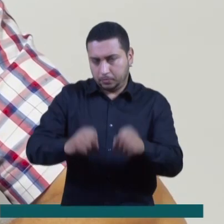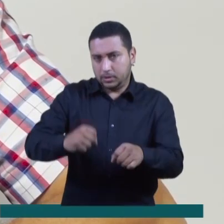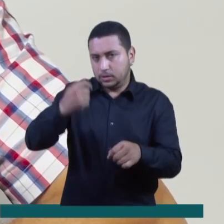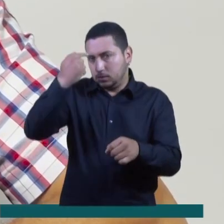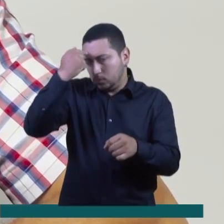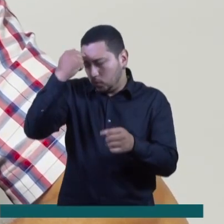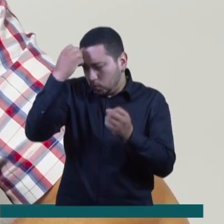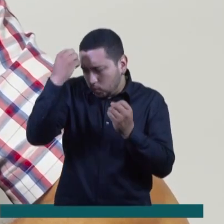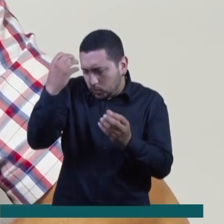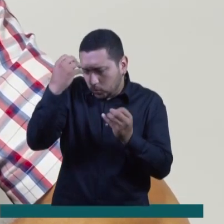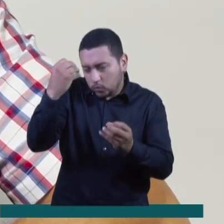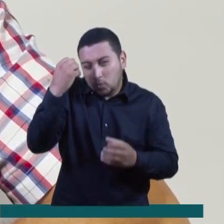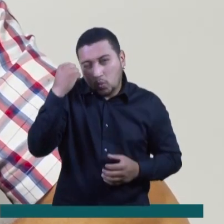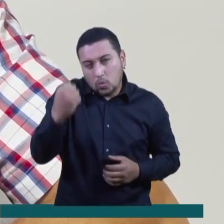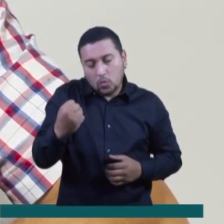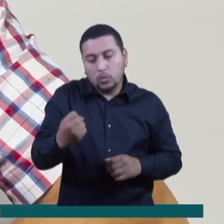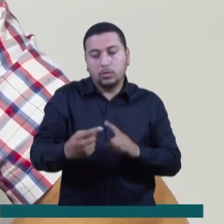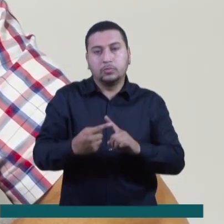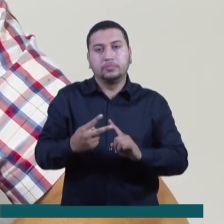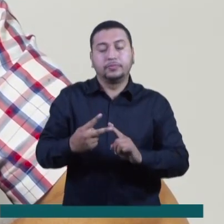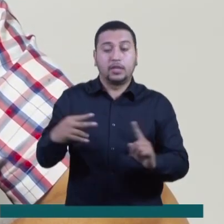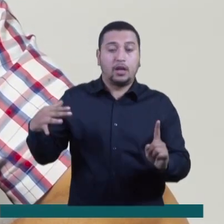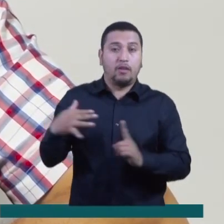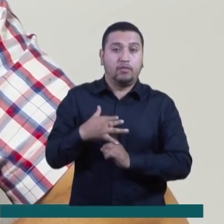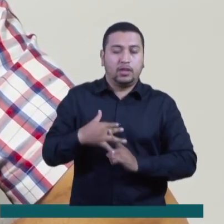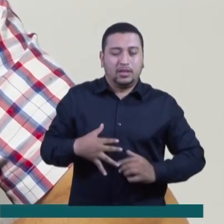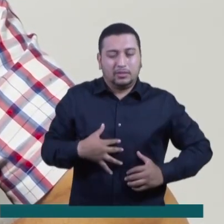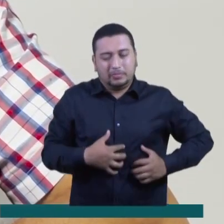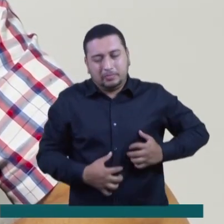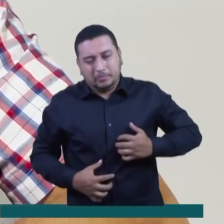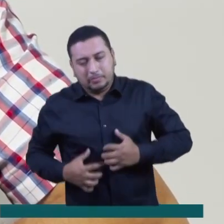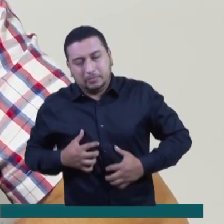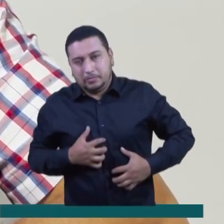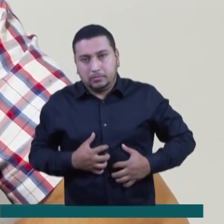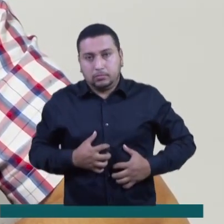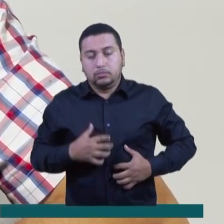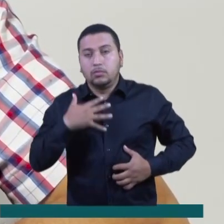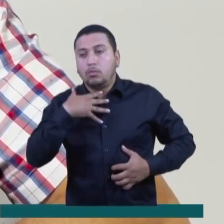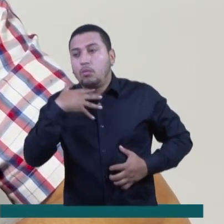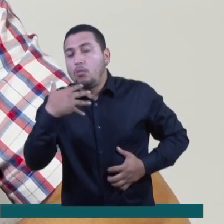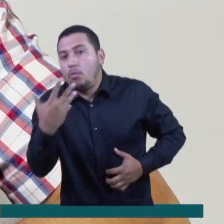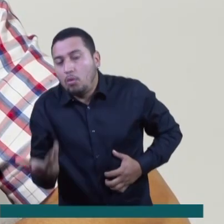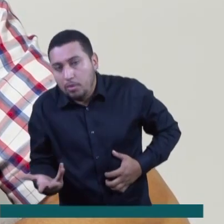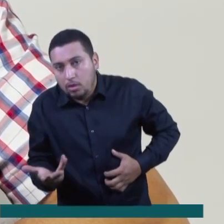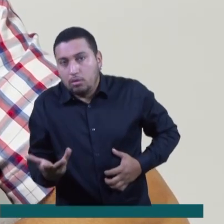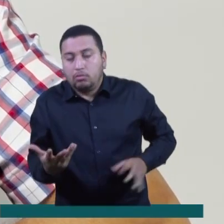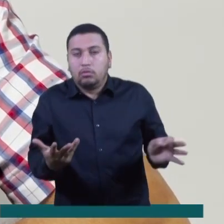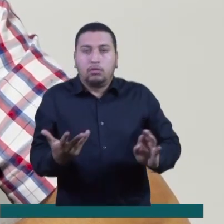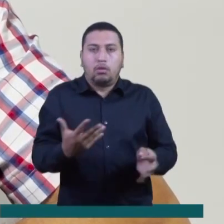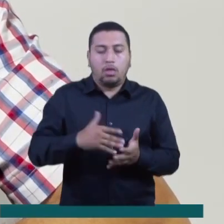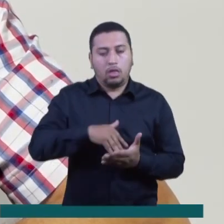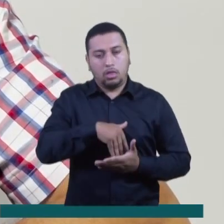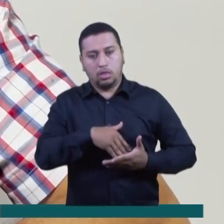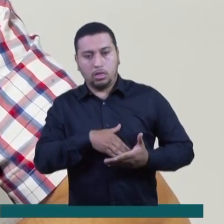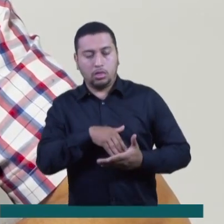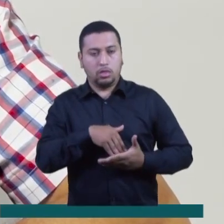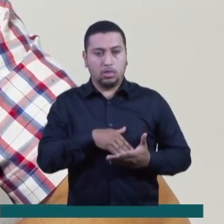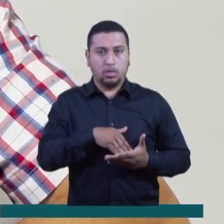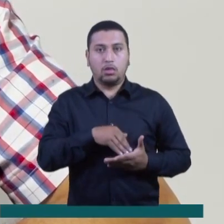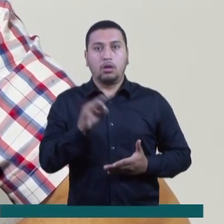de cefalea intensa alteraciones gastrointestinales vómitos decaimiento